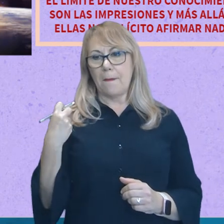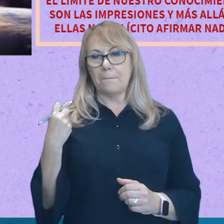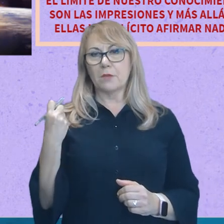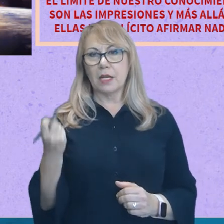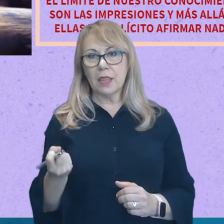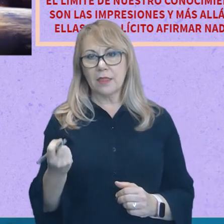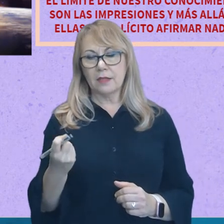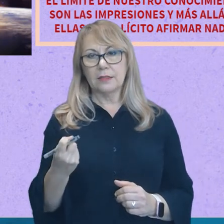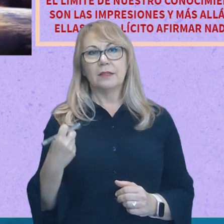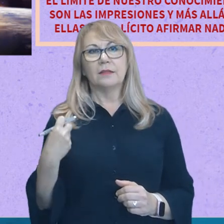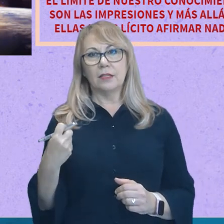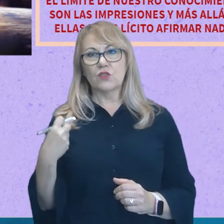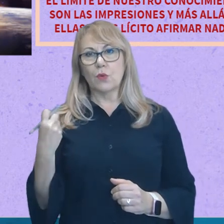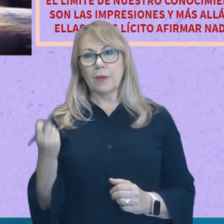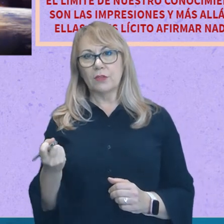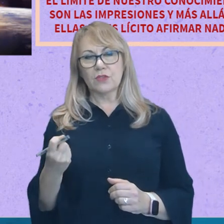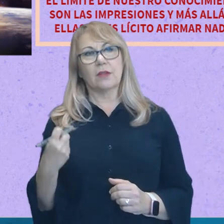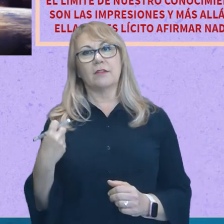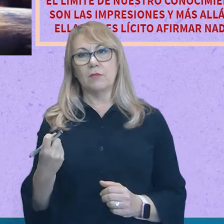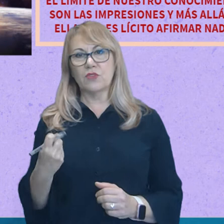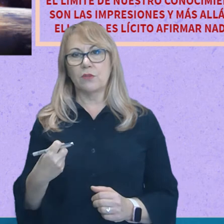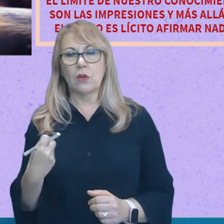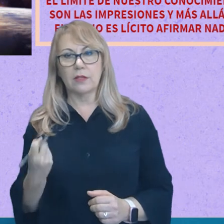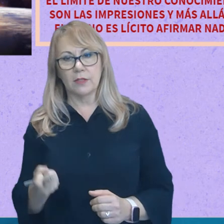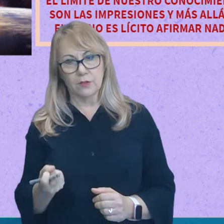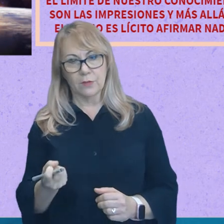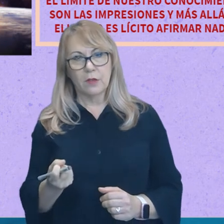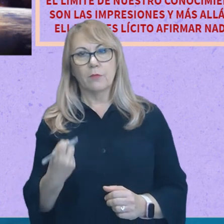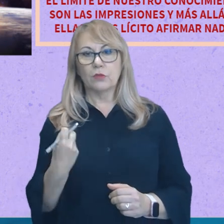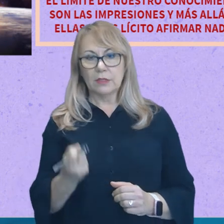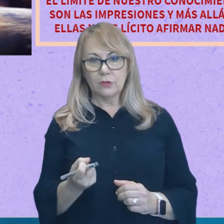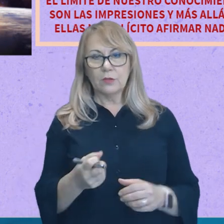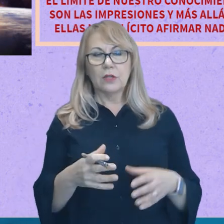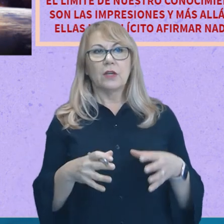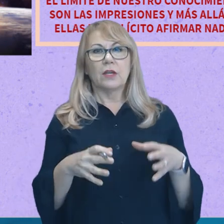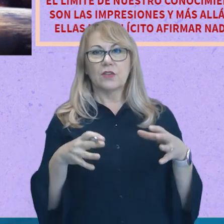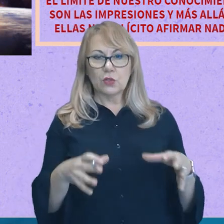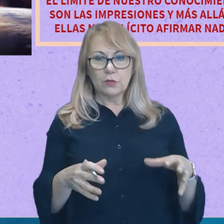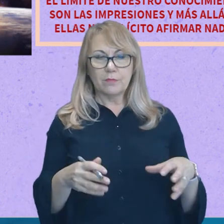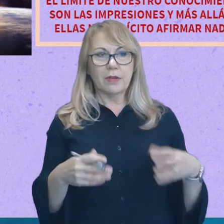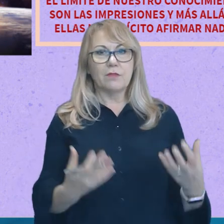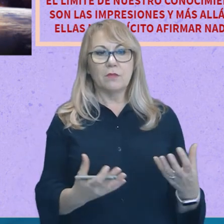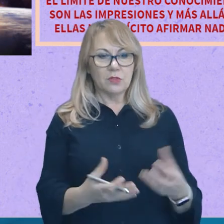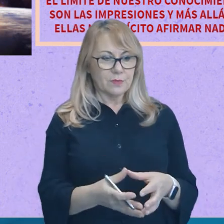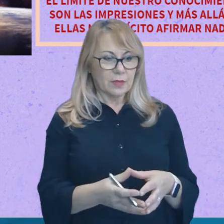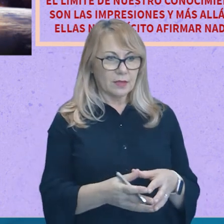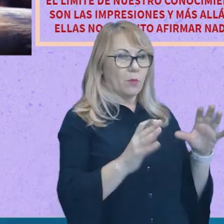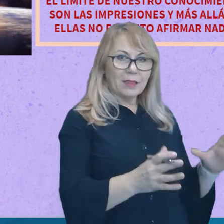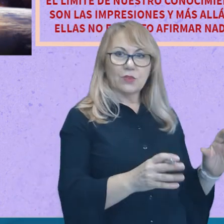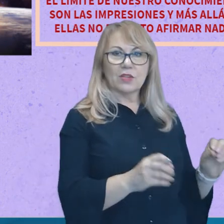la permanencia de los objetos que tenemos a nuestro alrededor. Por lo tanto, solo